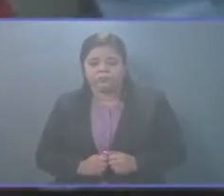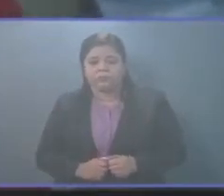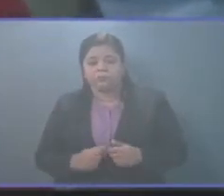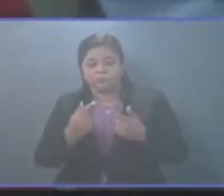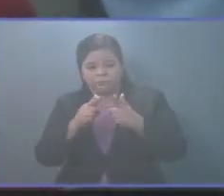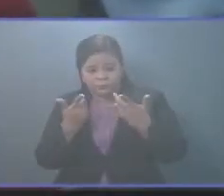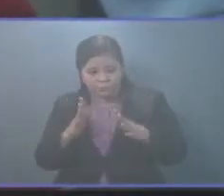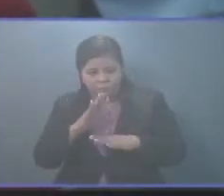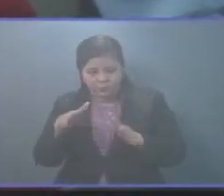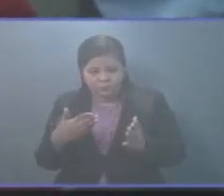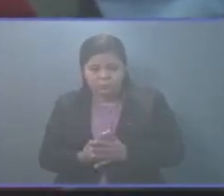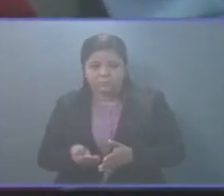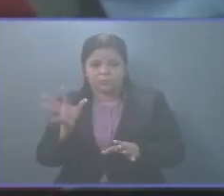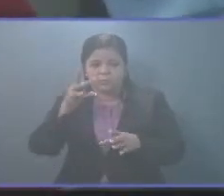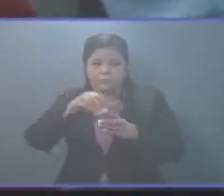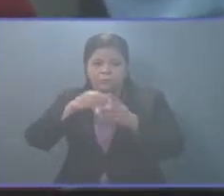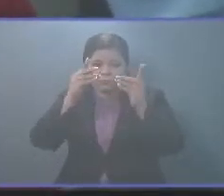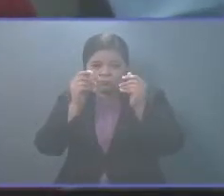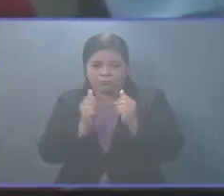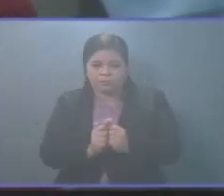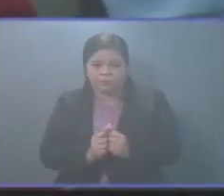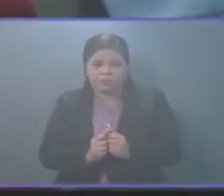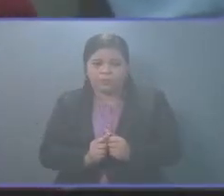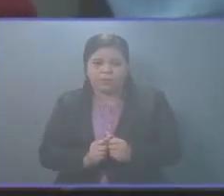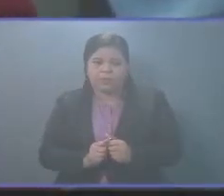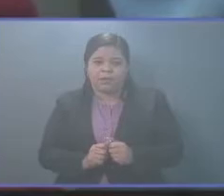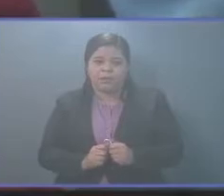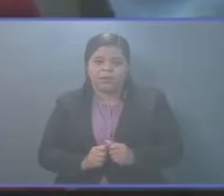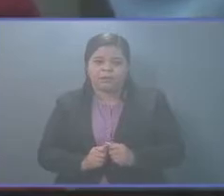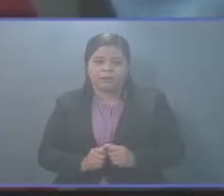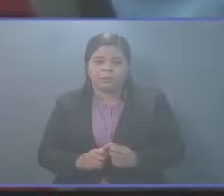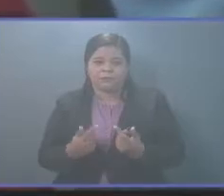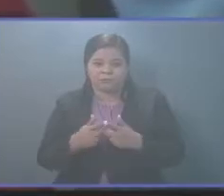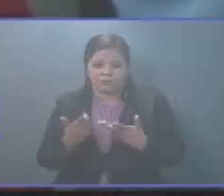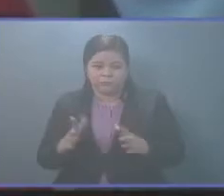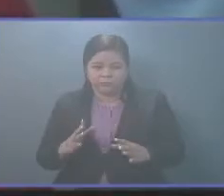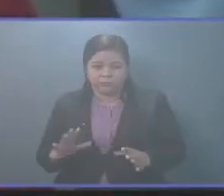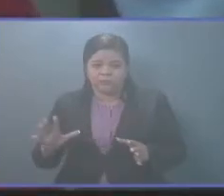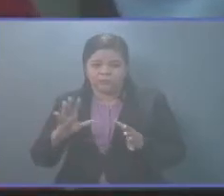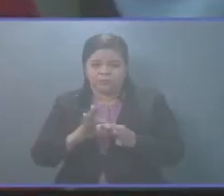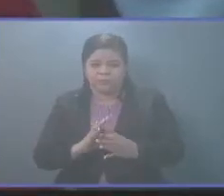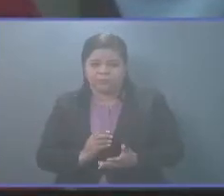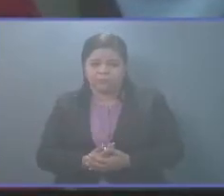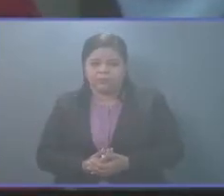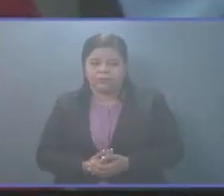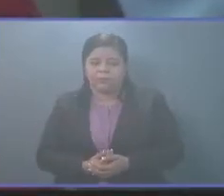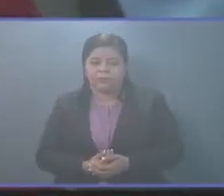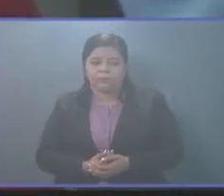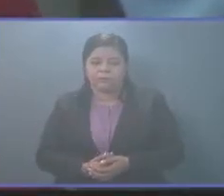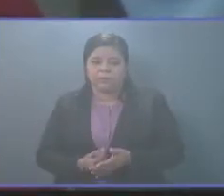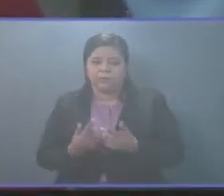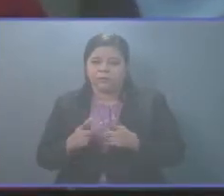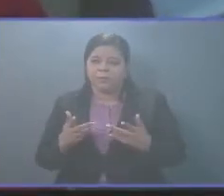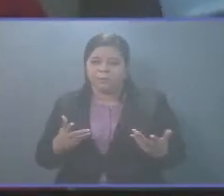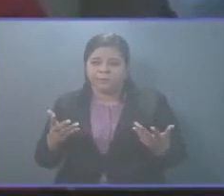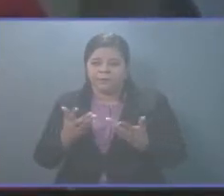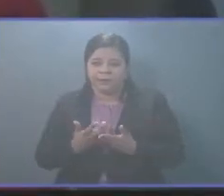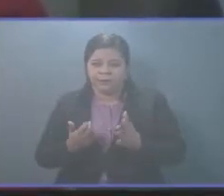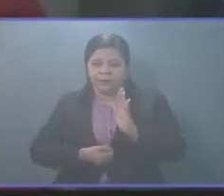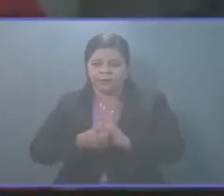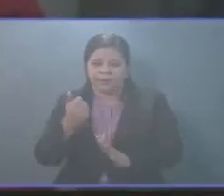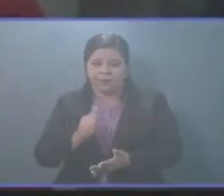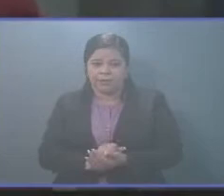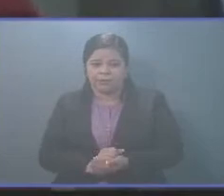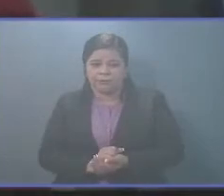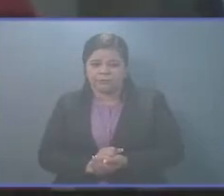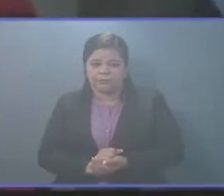la ley de presupuesto. Correcto. Esa facultad solo Correcto. es de la Asamblea Legislativa. No es